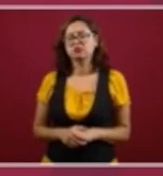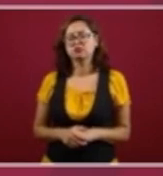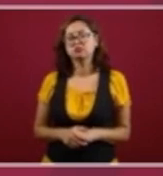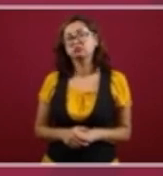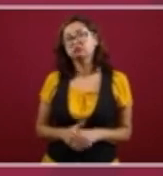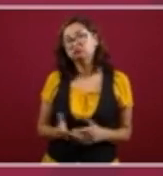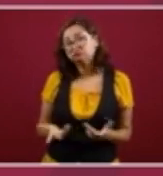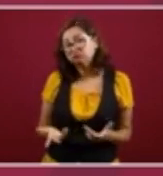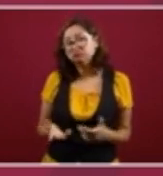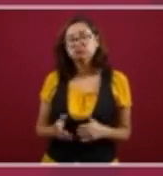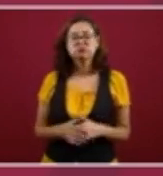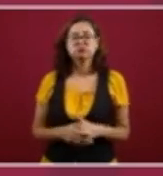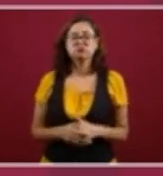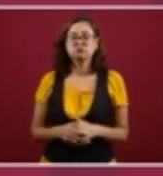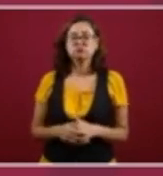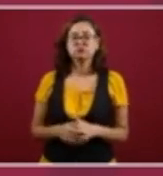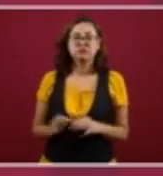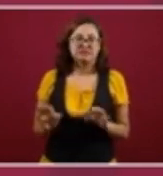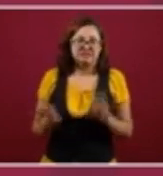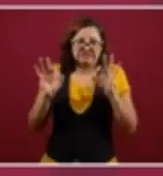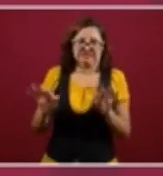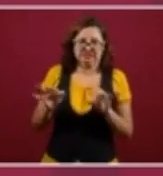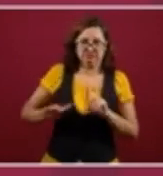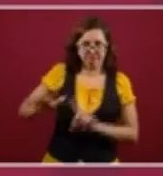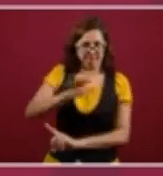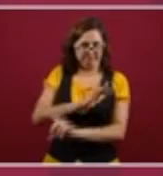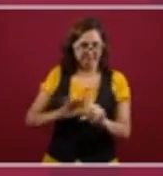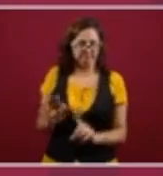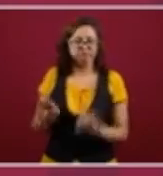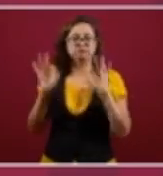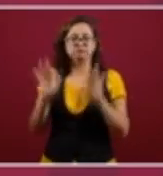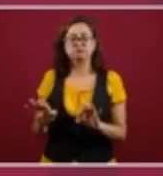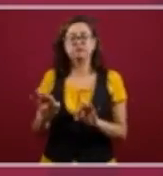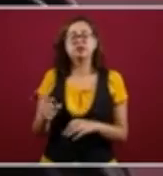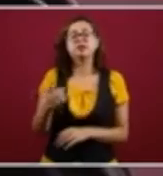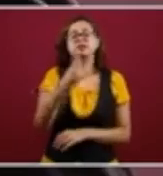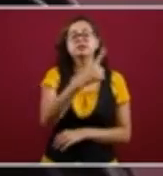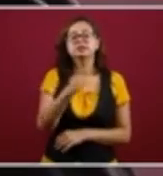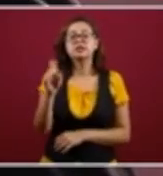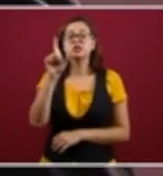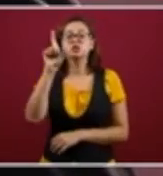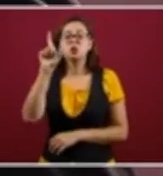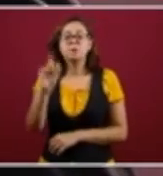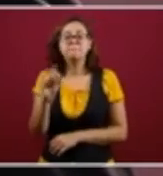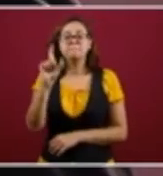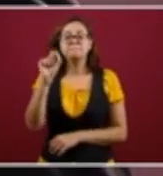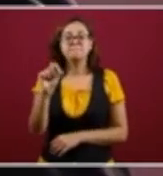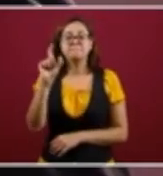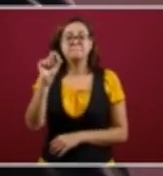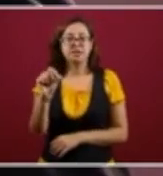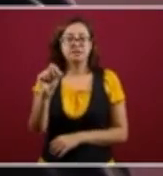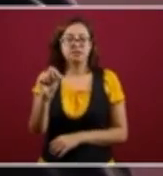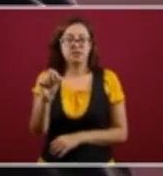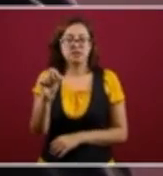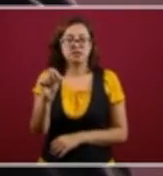en condiciones óptimas con 120 claves,